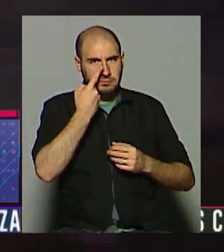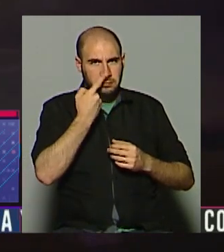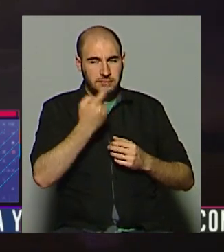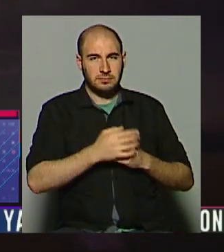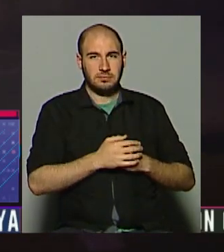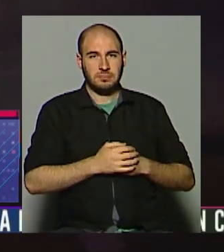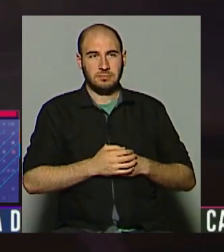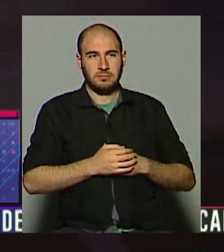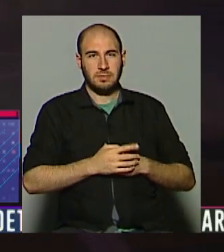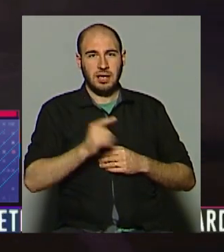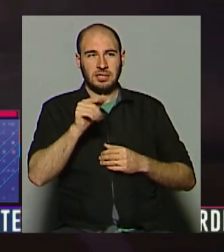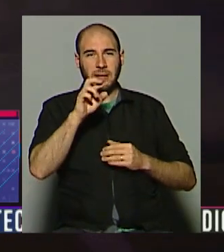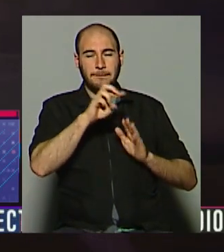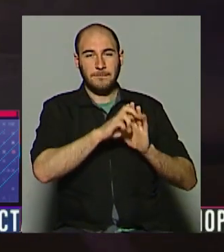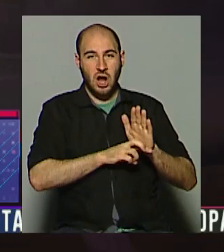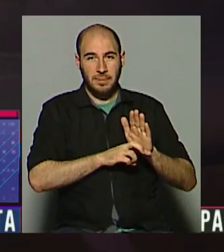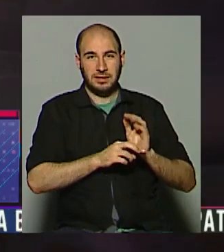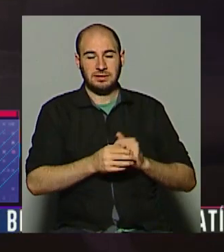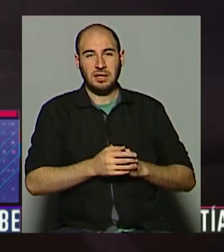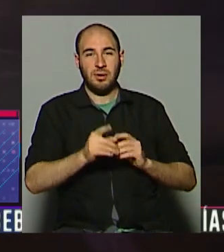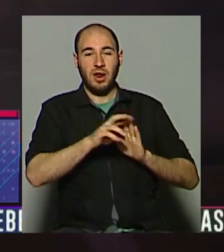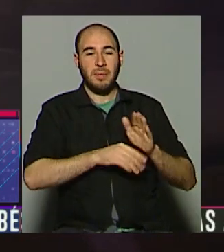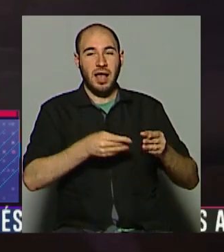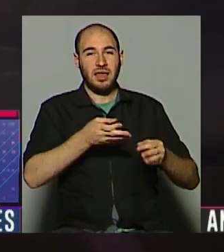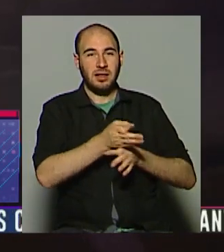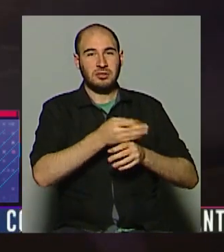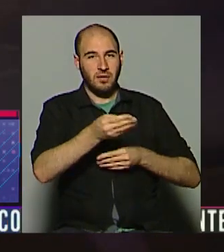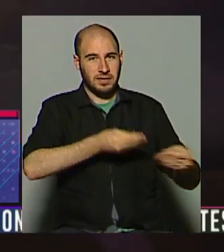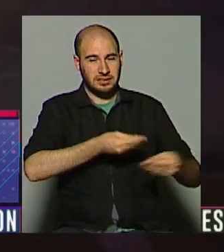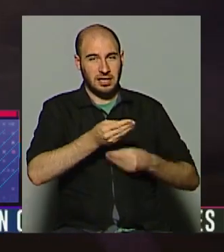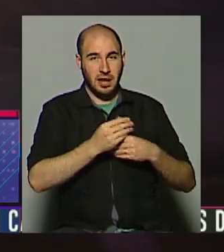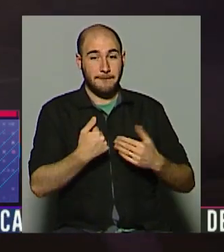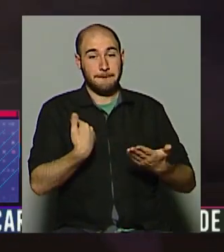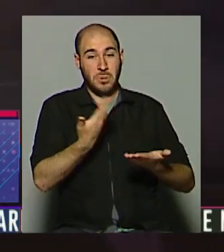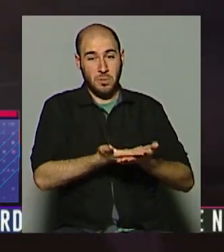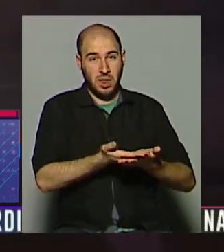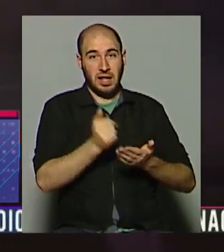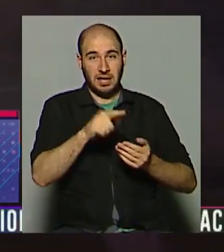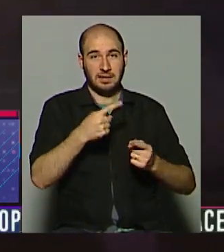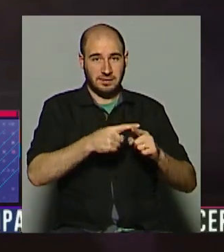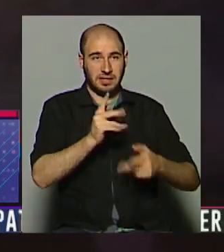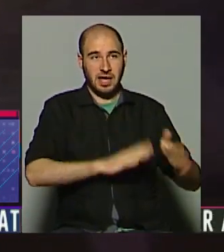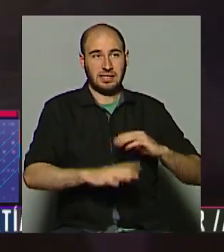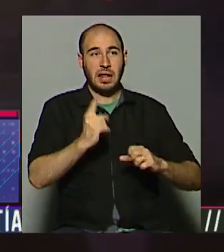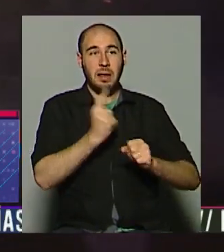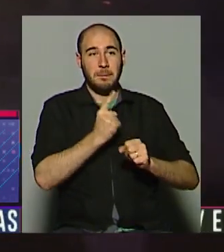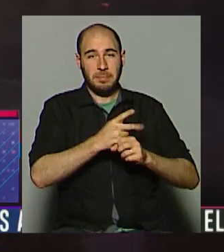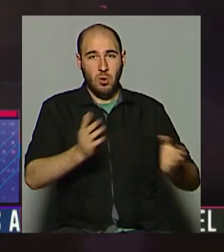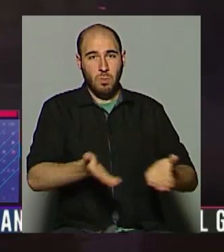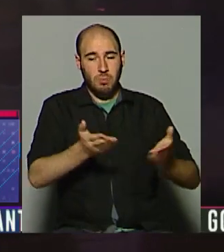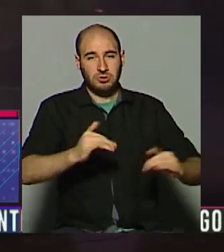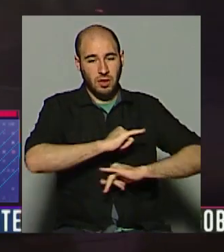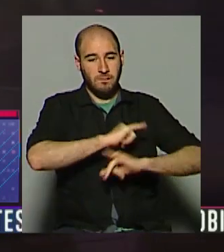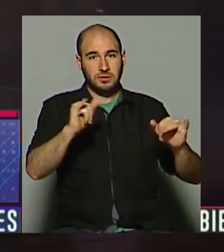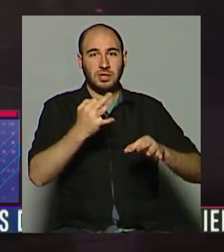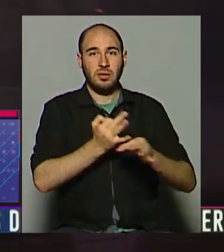en sus programas de educación financiera y nos propusieron hacer este evento, primero como promoción y